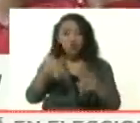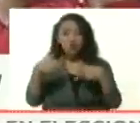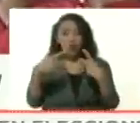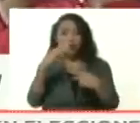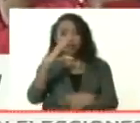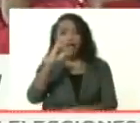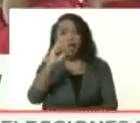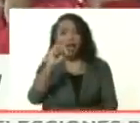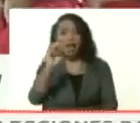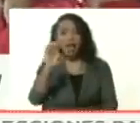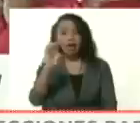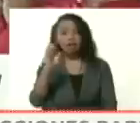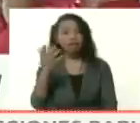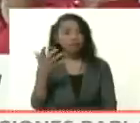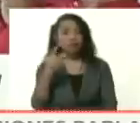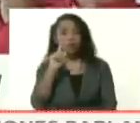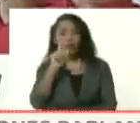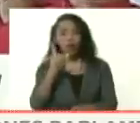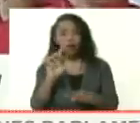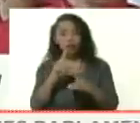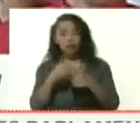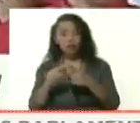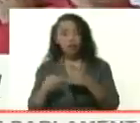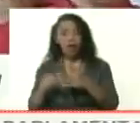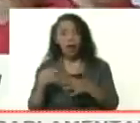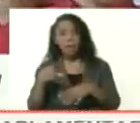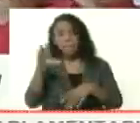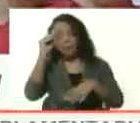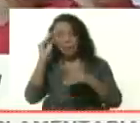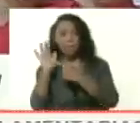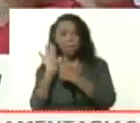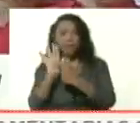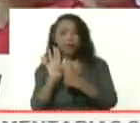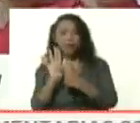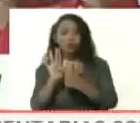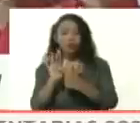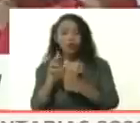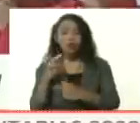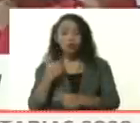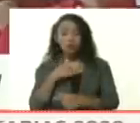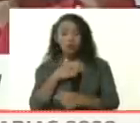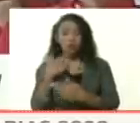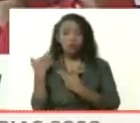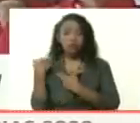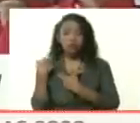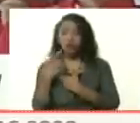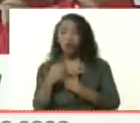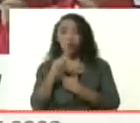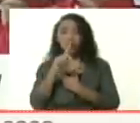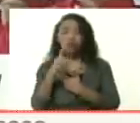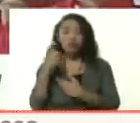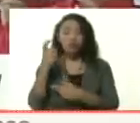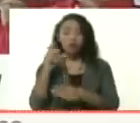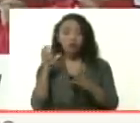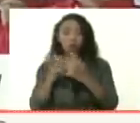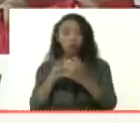han planteado, pero tú sabes que eso no depende ni de nosotros ni de ese sector democrático. También está un sector de la